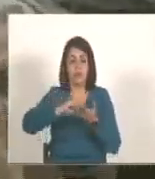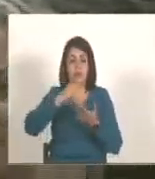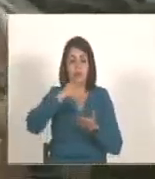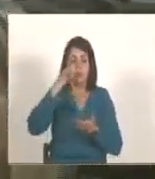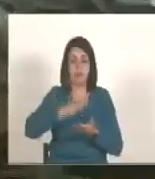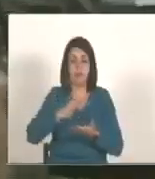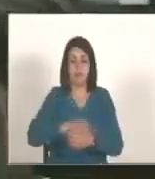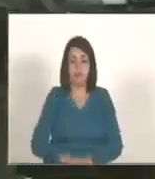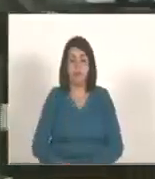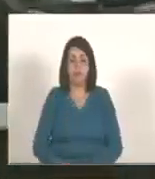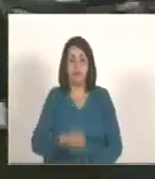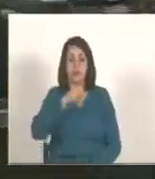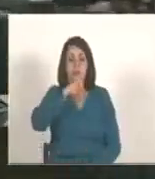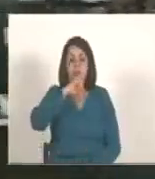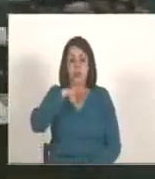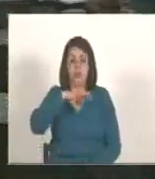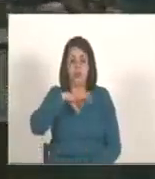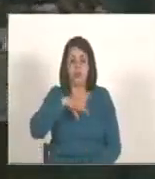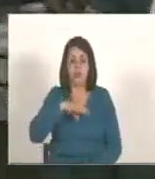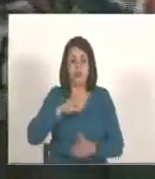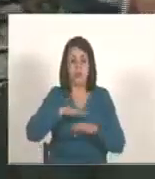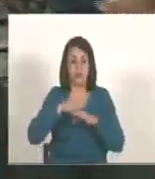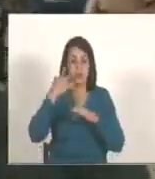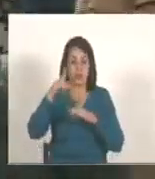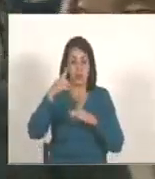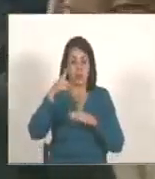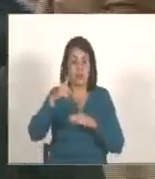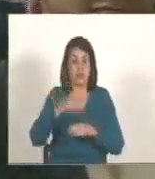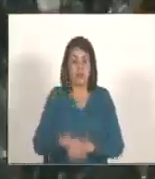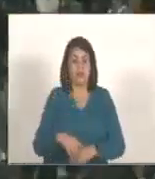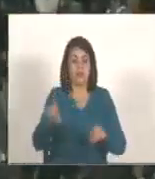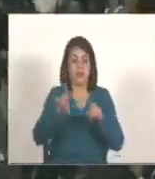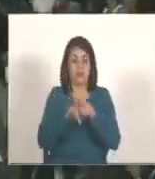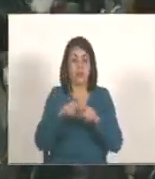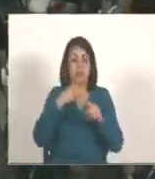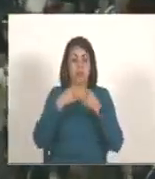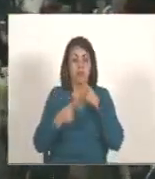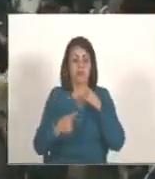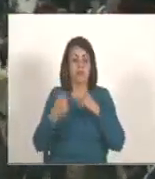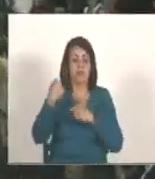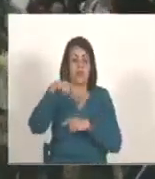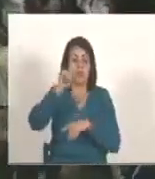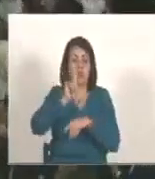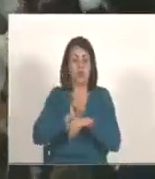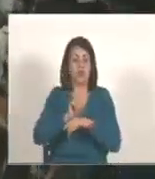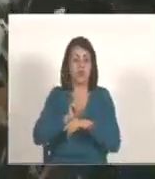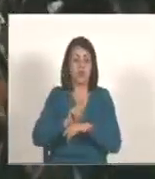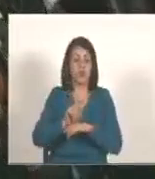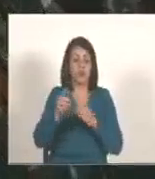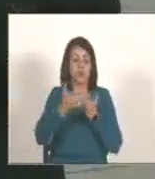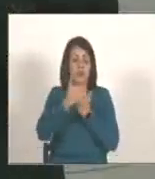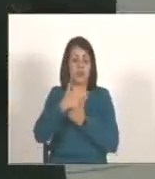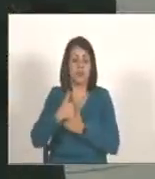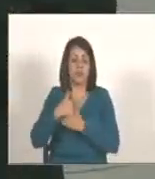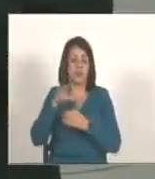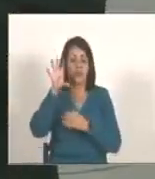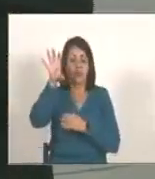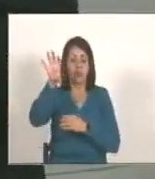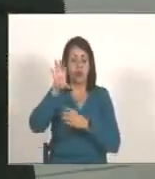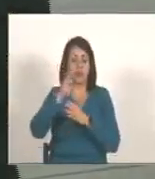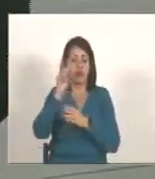ratificación por historia y por derecho como parte indisoluble del sagrado suelo de la